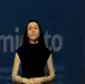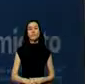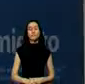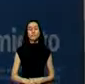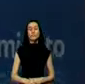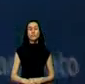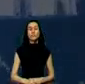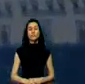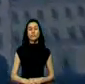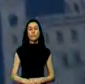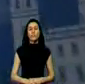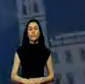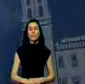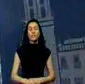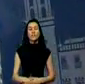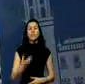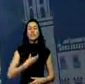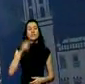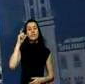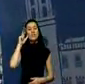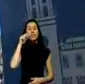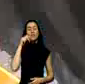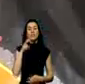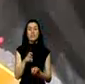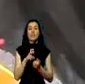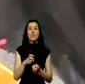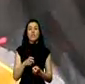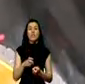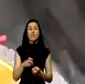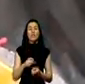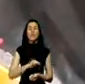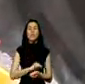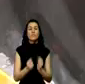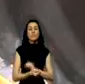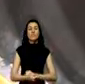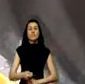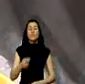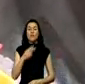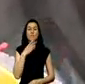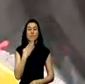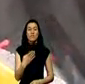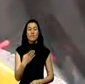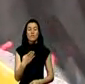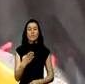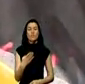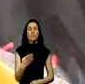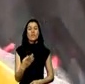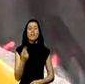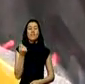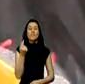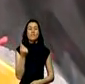En total, el préstamo que ha solicitado el Ayuntamiento al Ministerio de Hacienda y que ha aprobado hoy mismo por Junta de Gobierno local asciende a 47